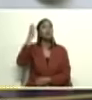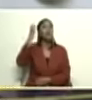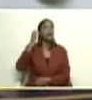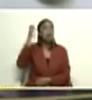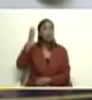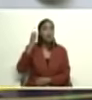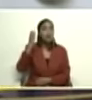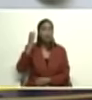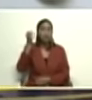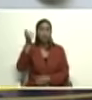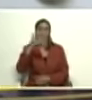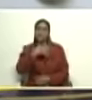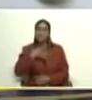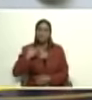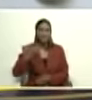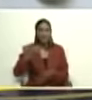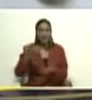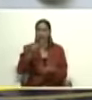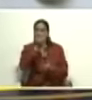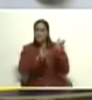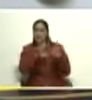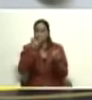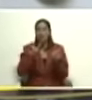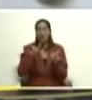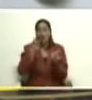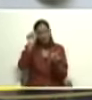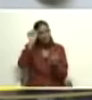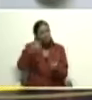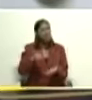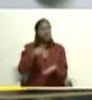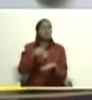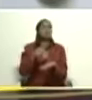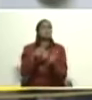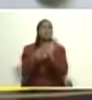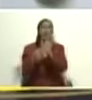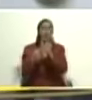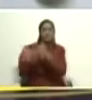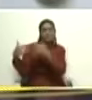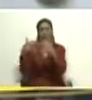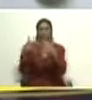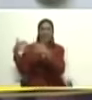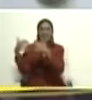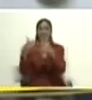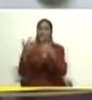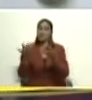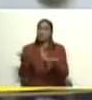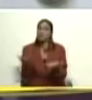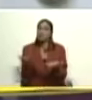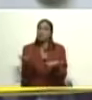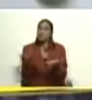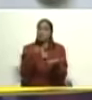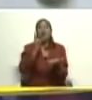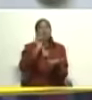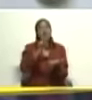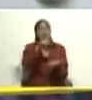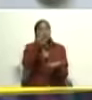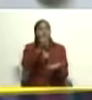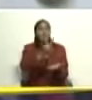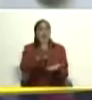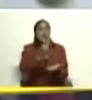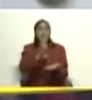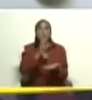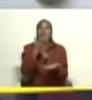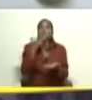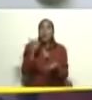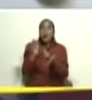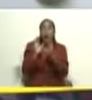guerra. Escojan ustedes bien sus amigos. Escojan amigos internacionales que les lleven a la paz,